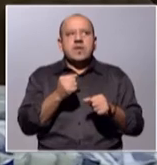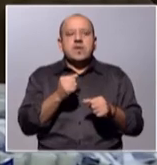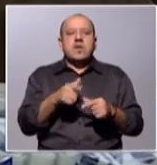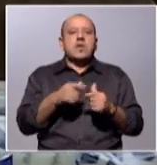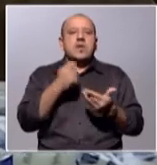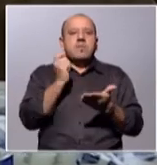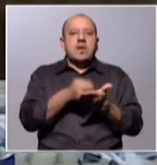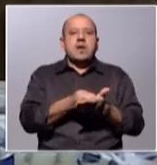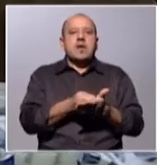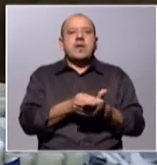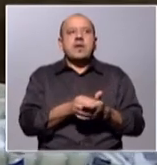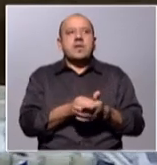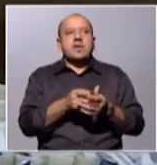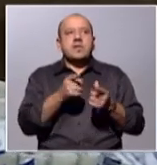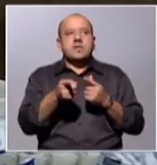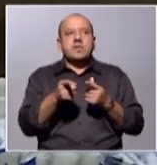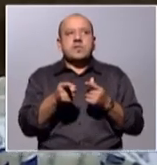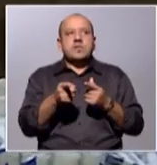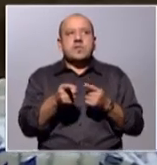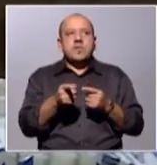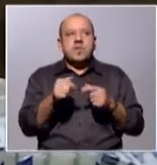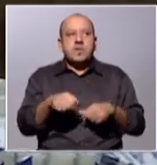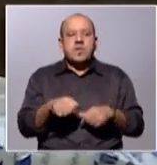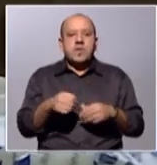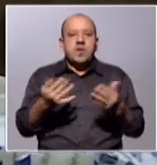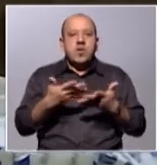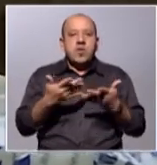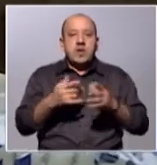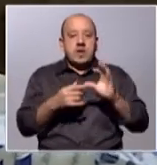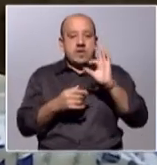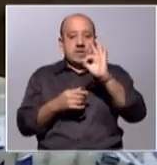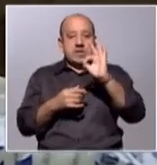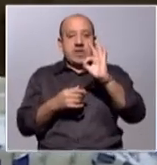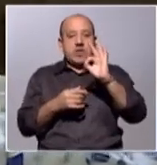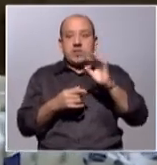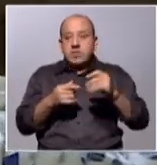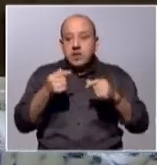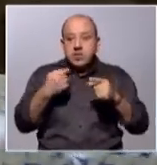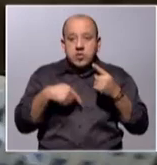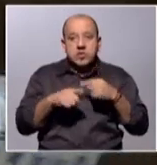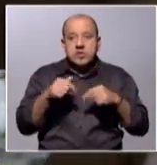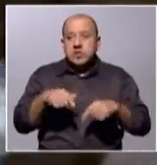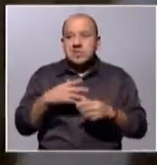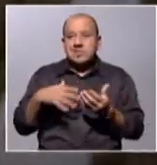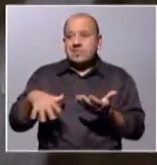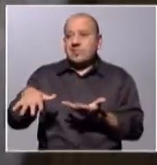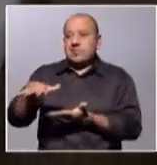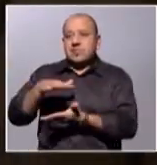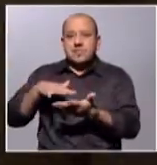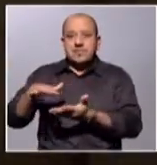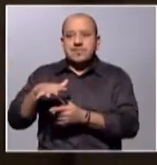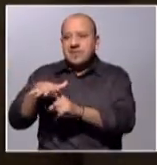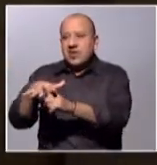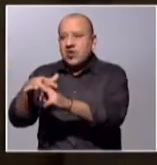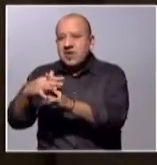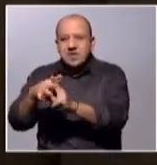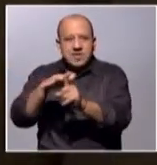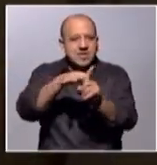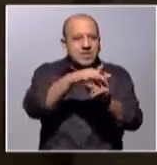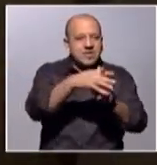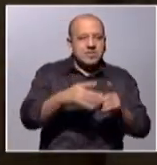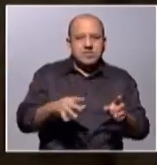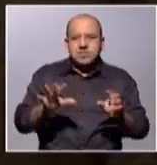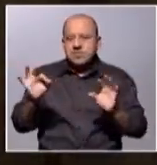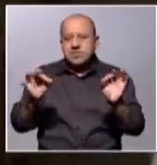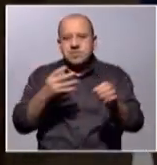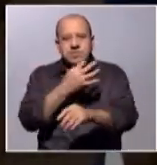que pagaban sus gastos con sus ingresos y pasaron a tener cero y por otro lado contextos críticos que ya tenían una circunstancia de pobreza